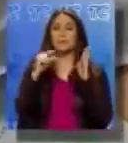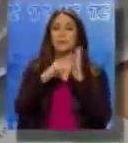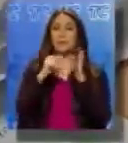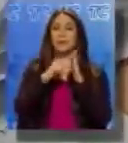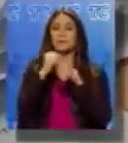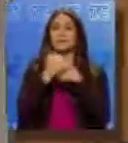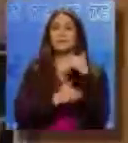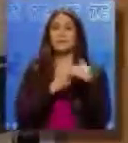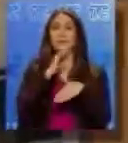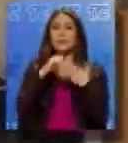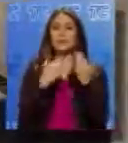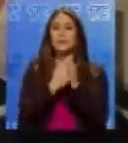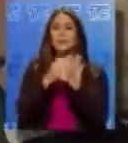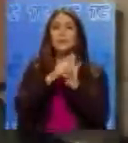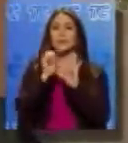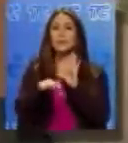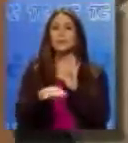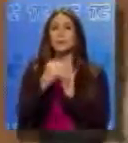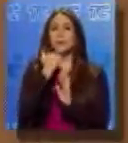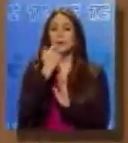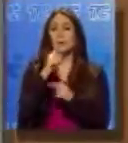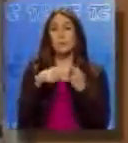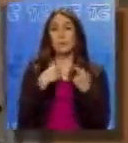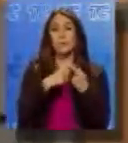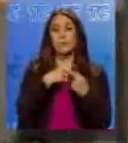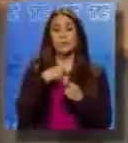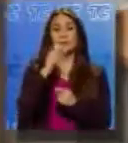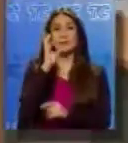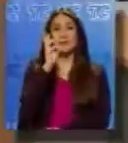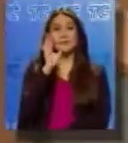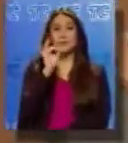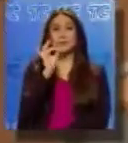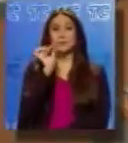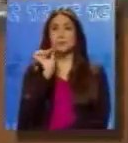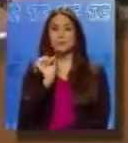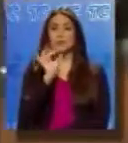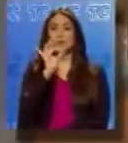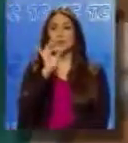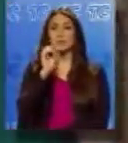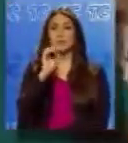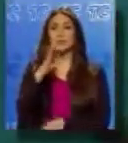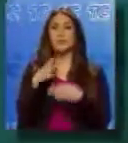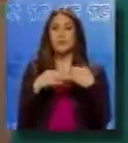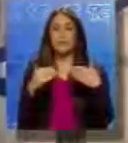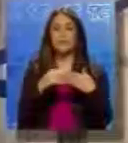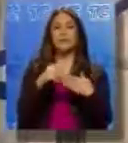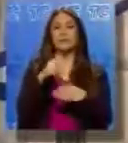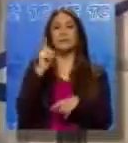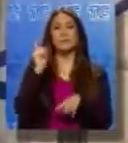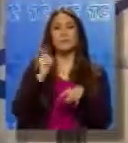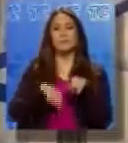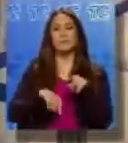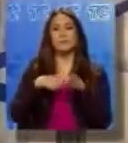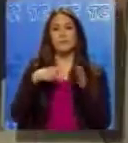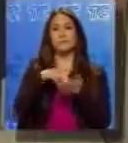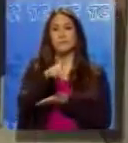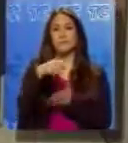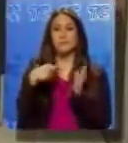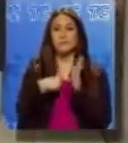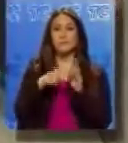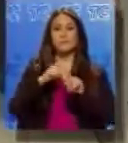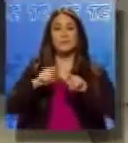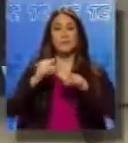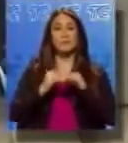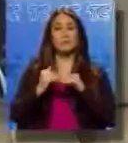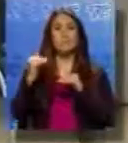también los legados y donaciones. Quienes reciban una herencia hasta los $68,880 no pagan ningún impuesto, pero